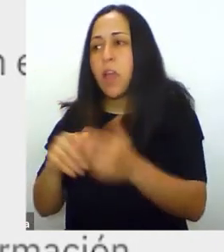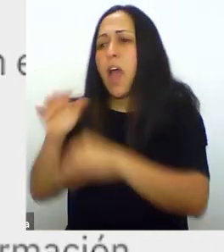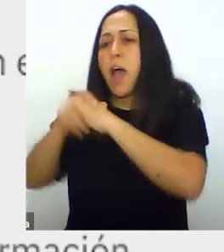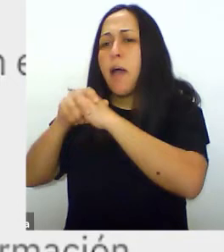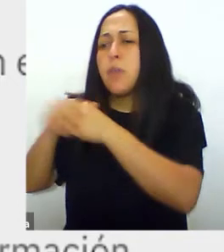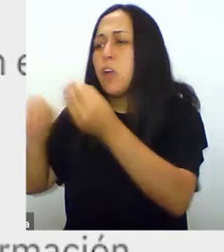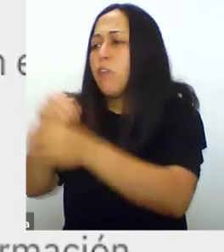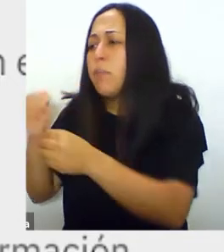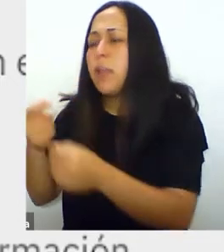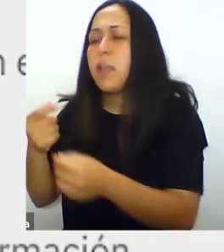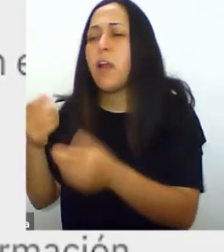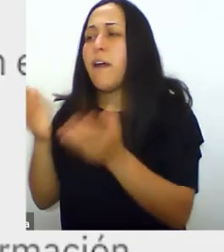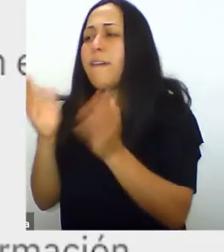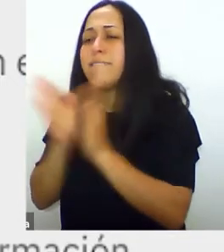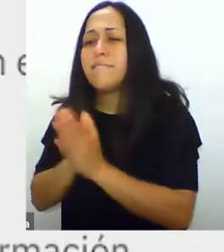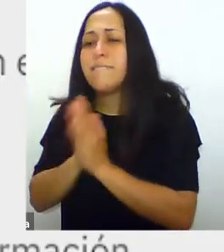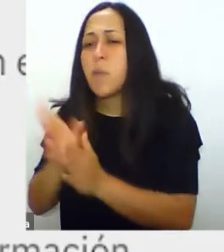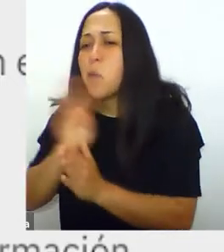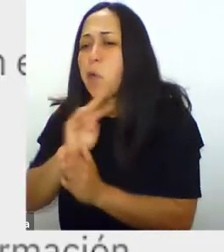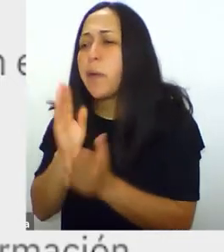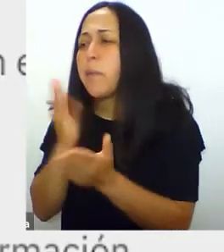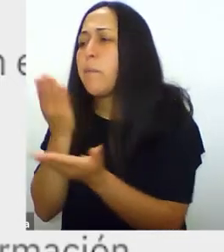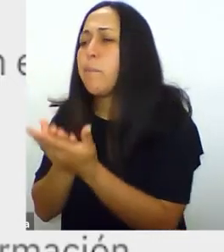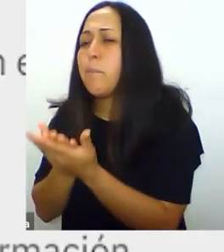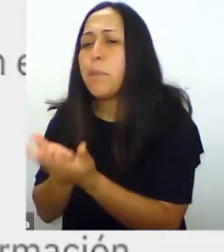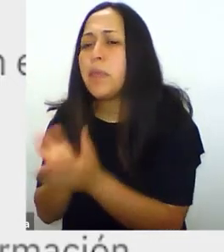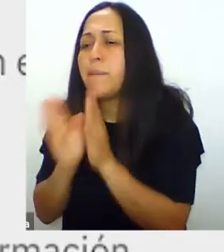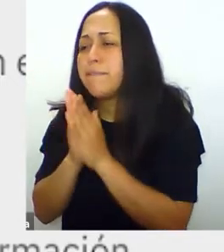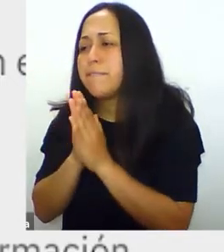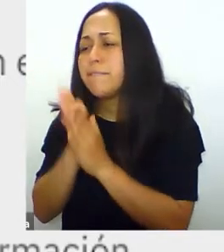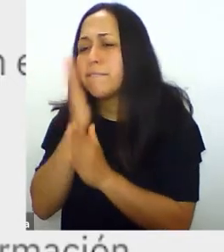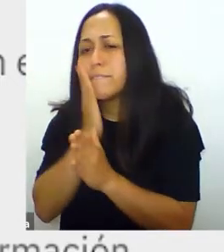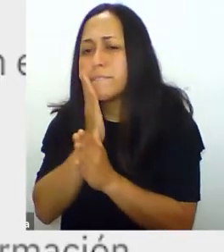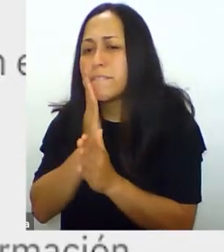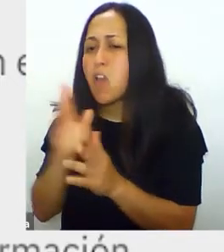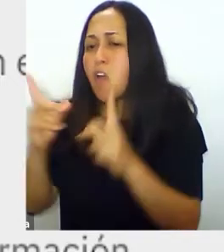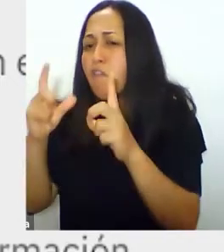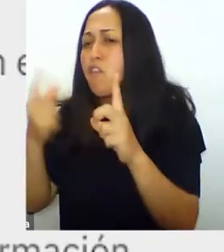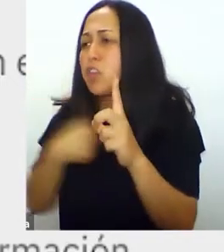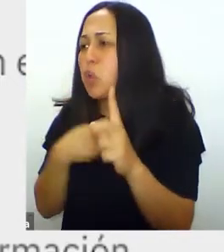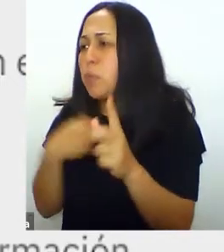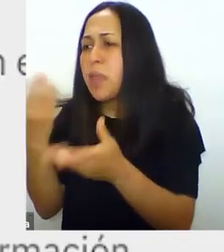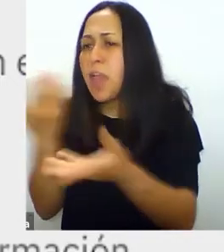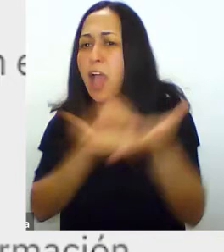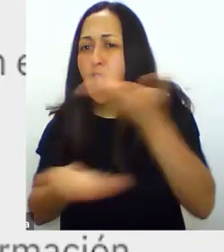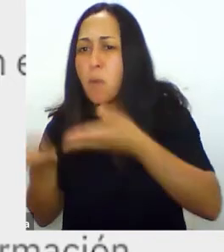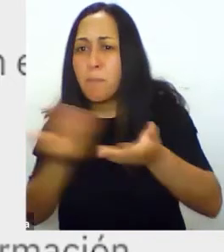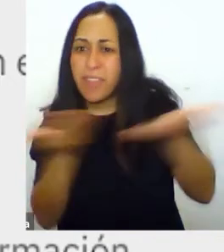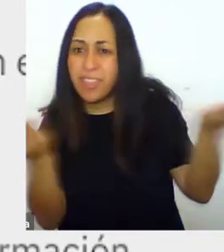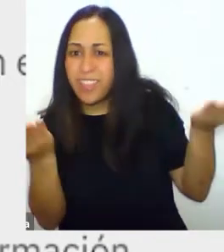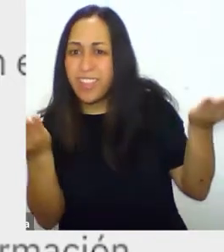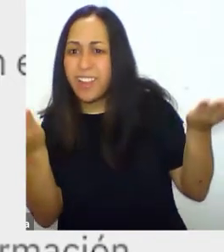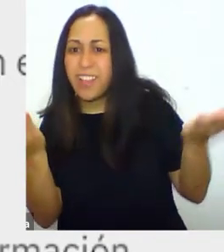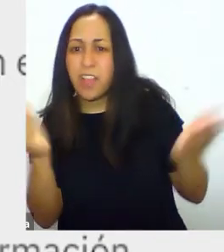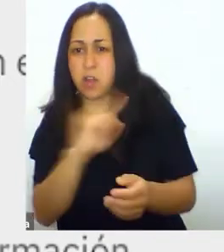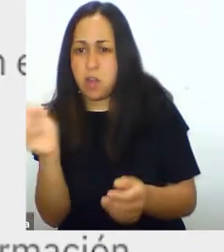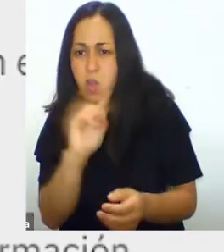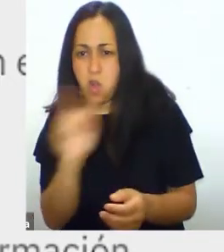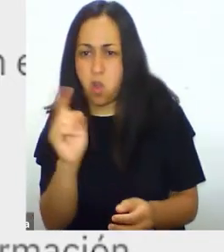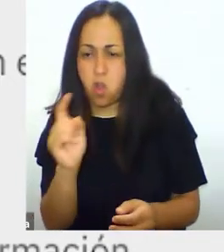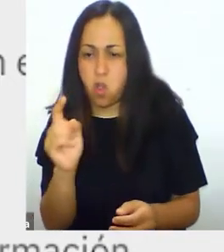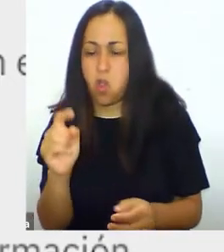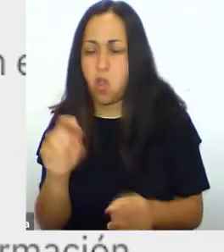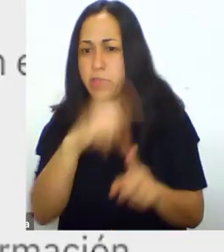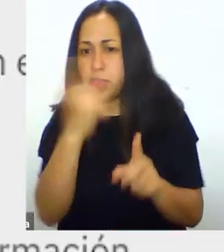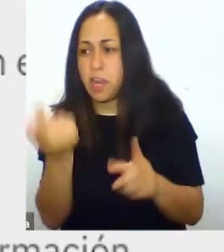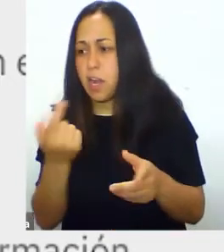de ella en Facebook. Esto también yo diría que se pueden marcar